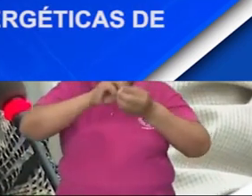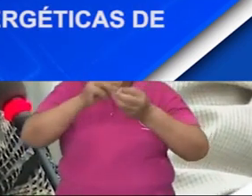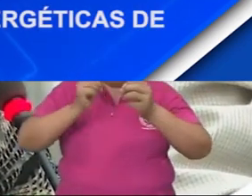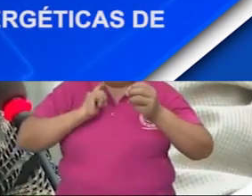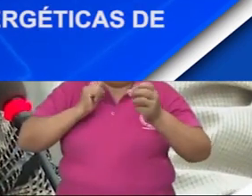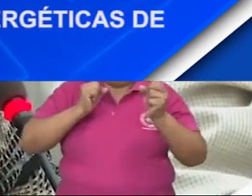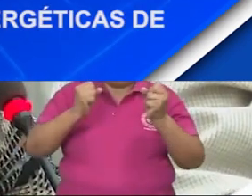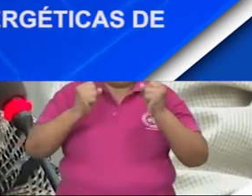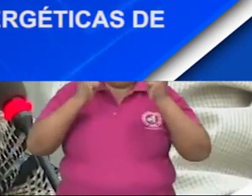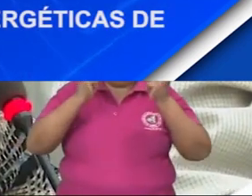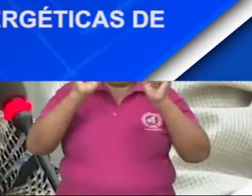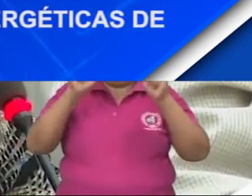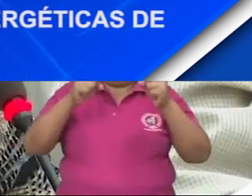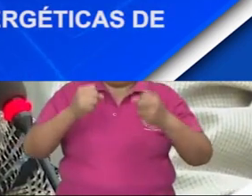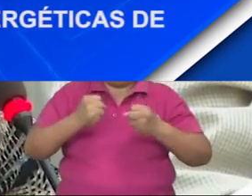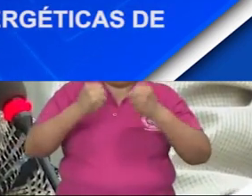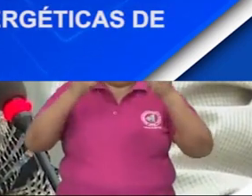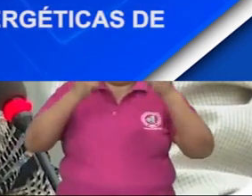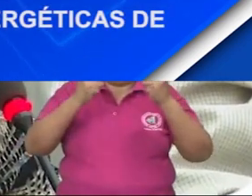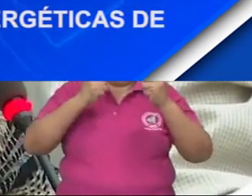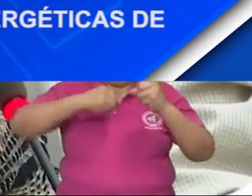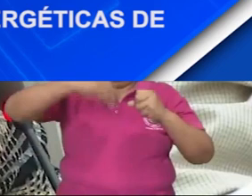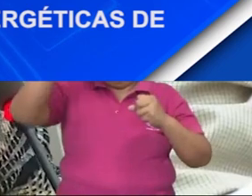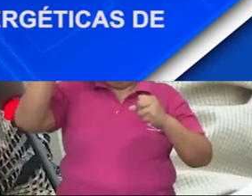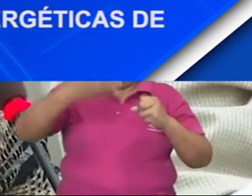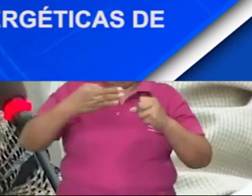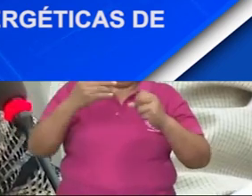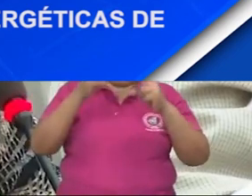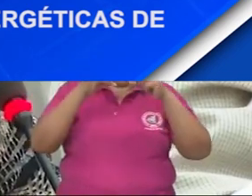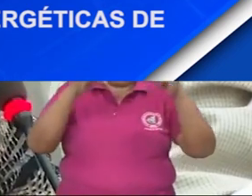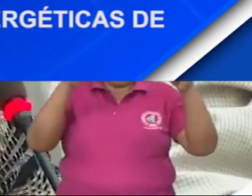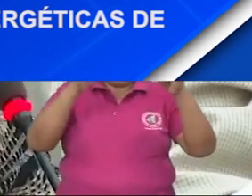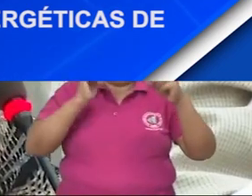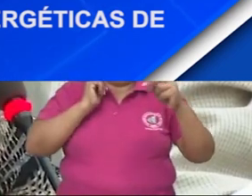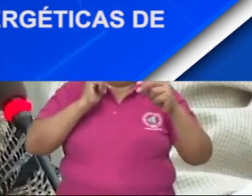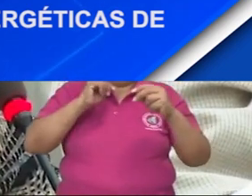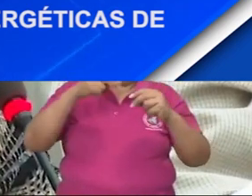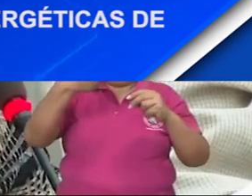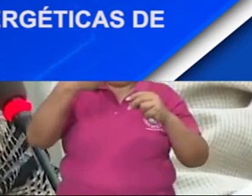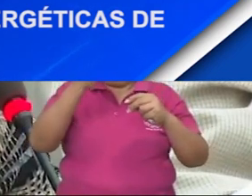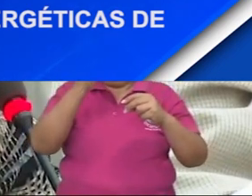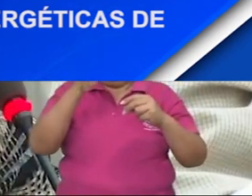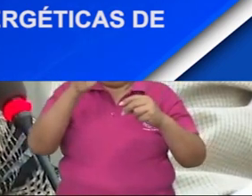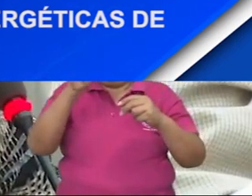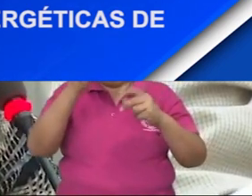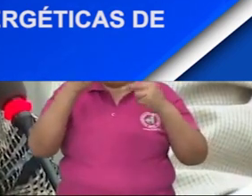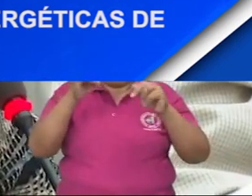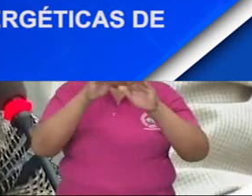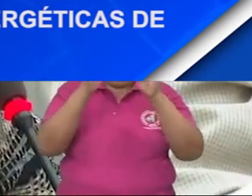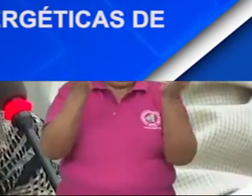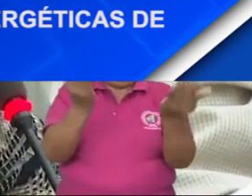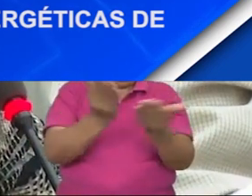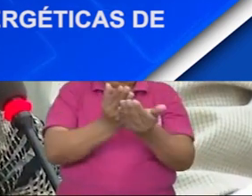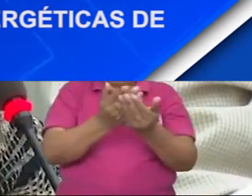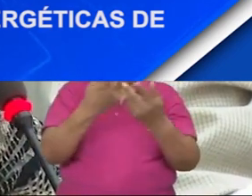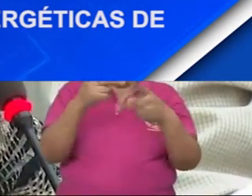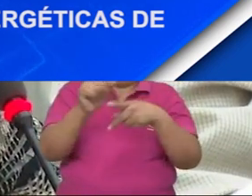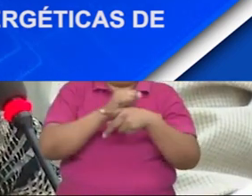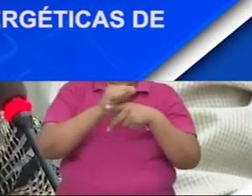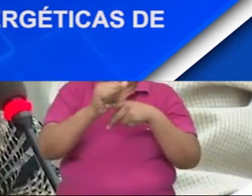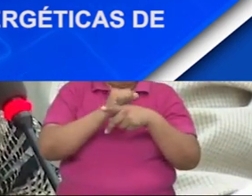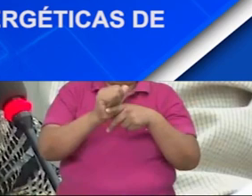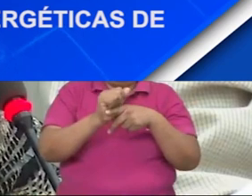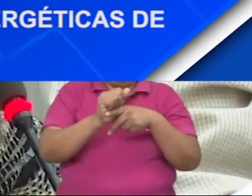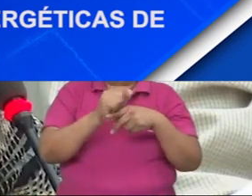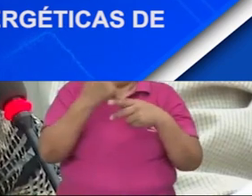potencial de aumentar la seguridad energética e hídrica a escala mundial con aplicaciones